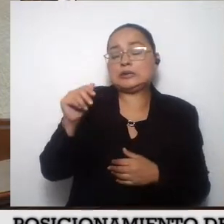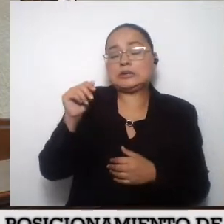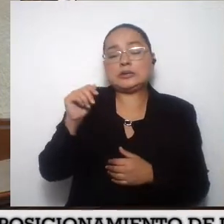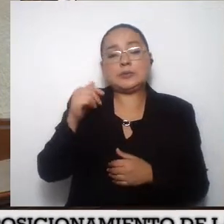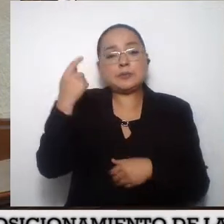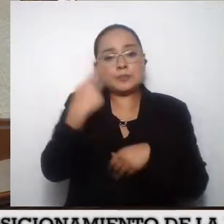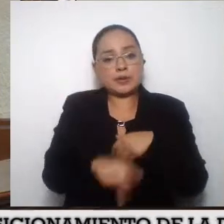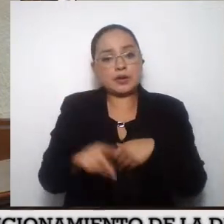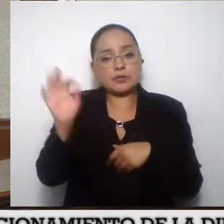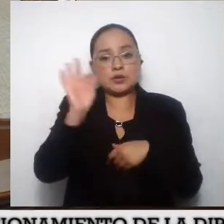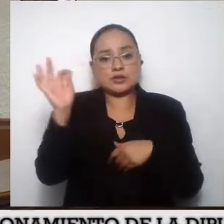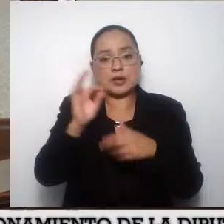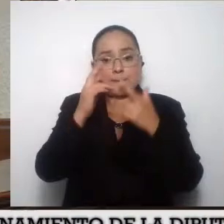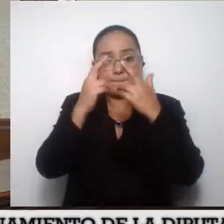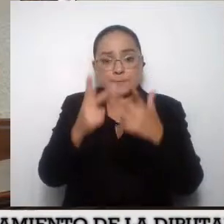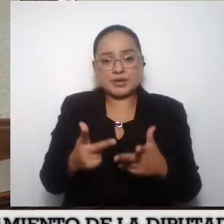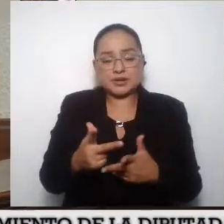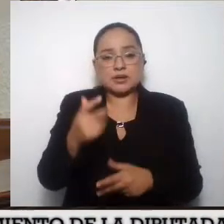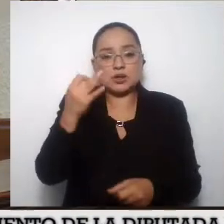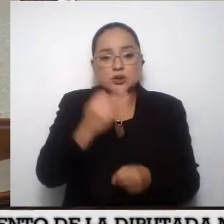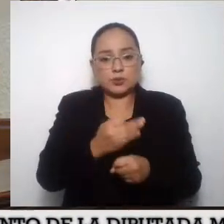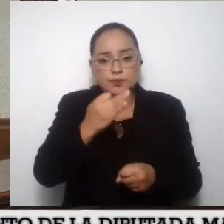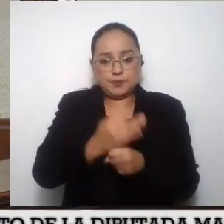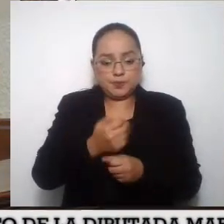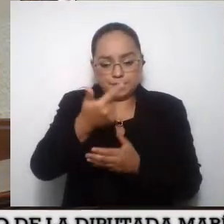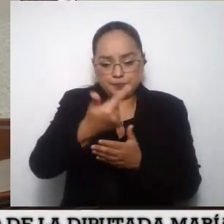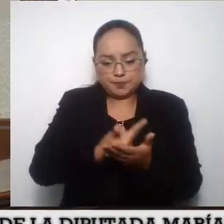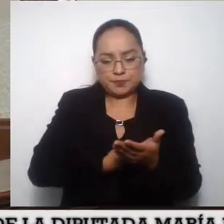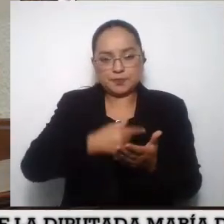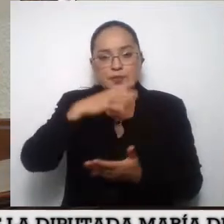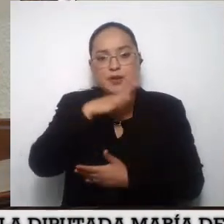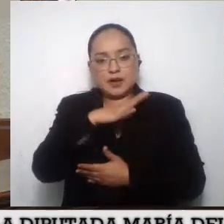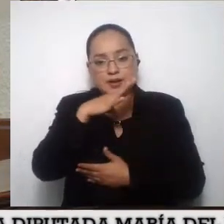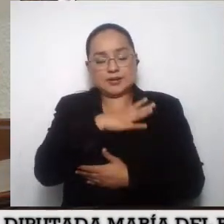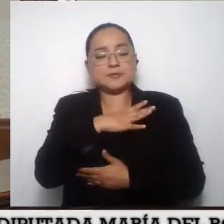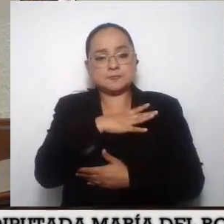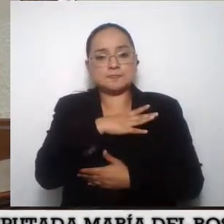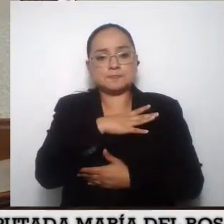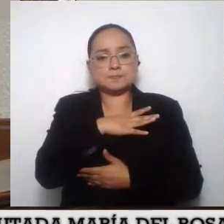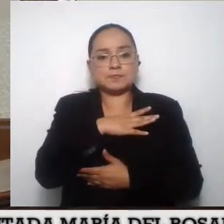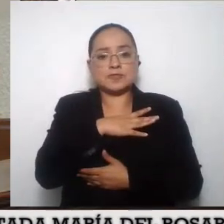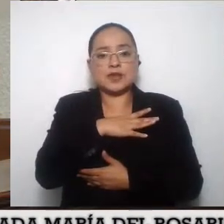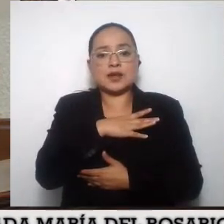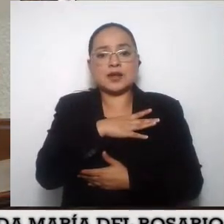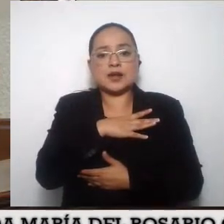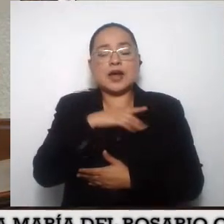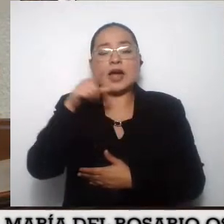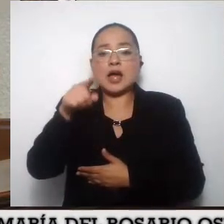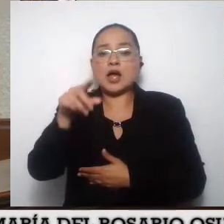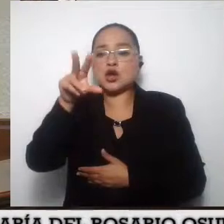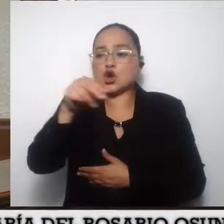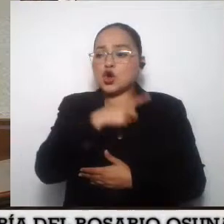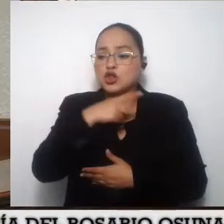momento con un listado, obviamente cuidando la restricción del paso, pero tenemos